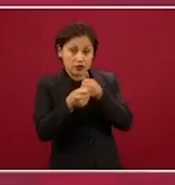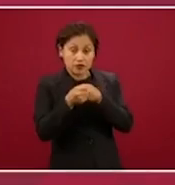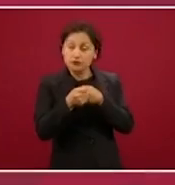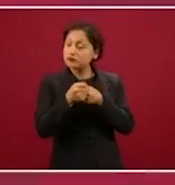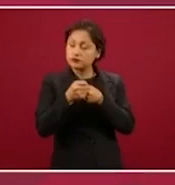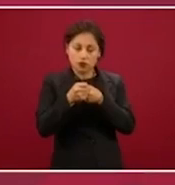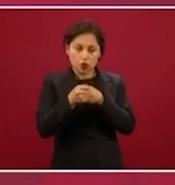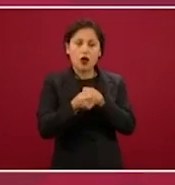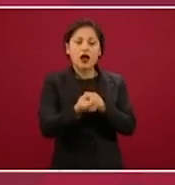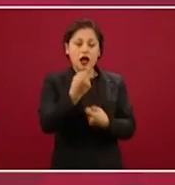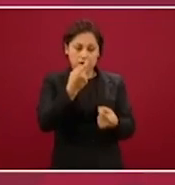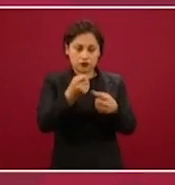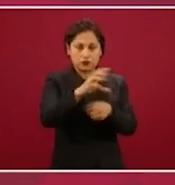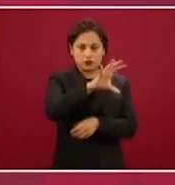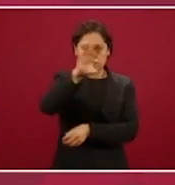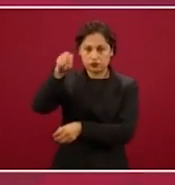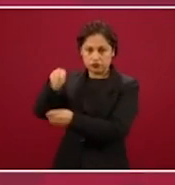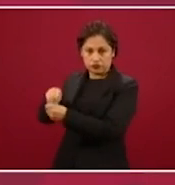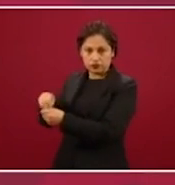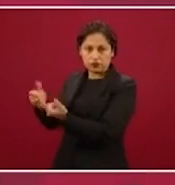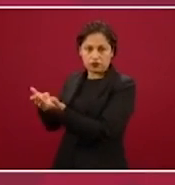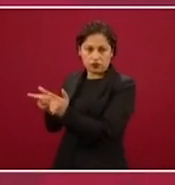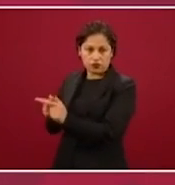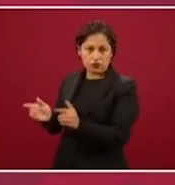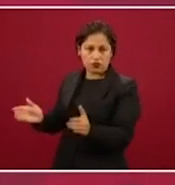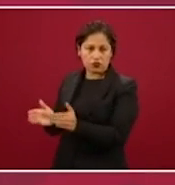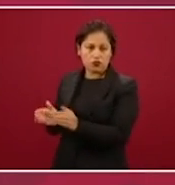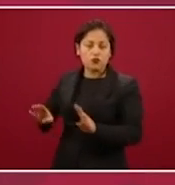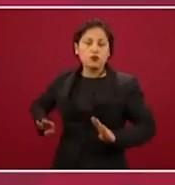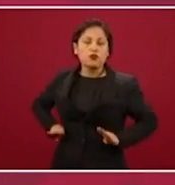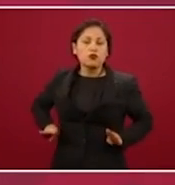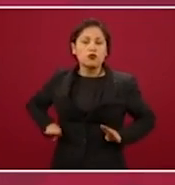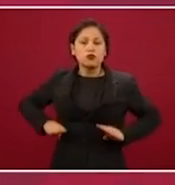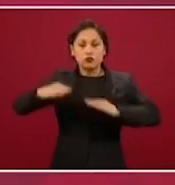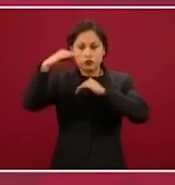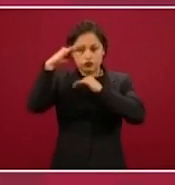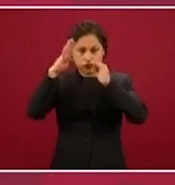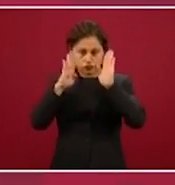convencionales, pues hay